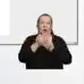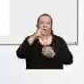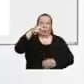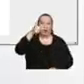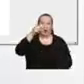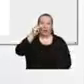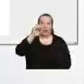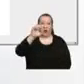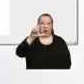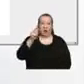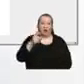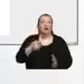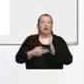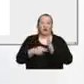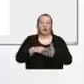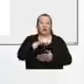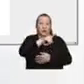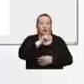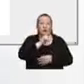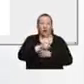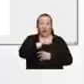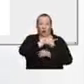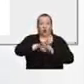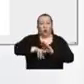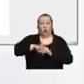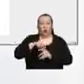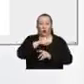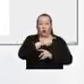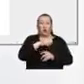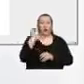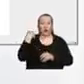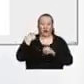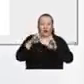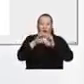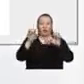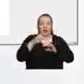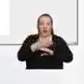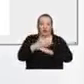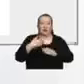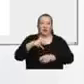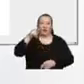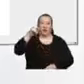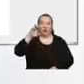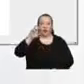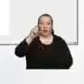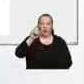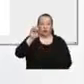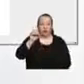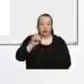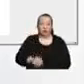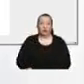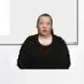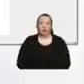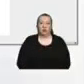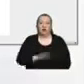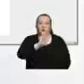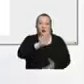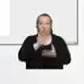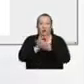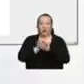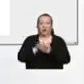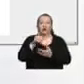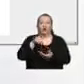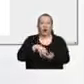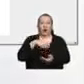es que la corrupta equipo ame la martina y es una empresa mis espaldas que se llamaba nexo global y sabía que existía el trabajo esposo su hermano y